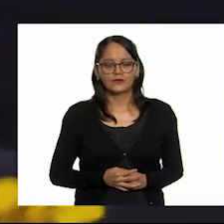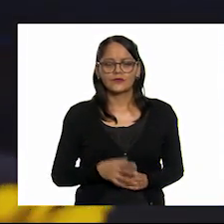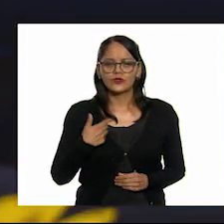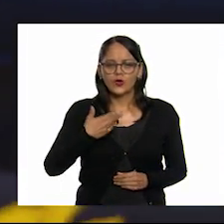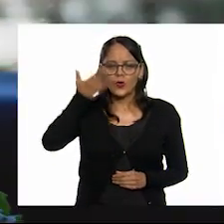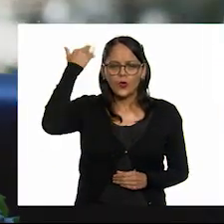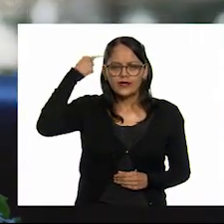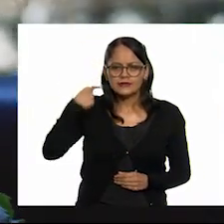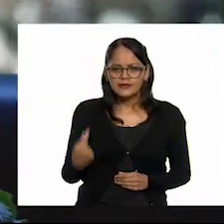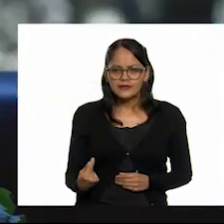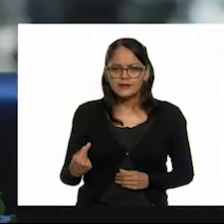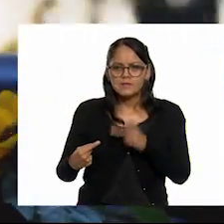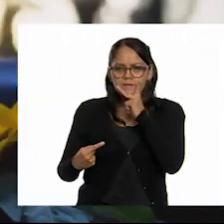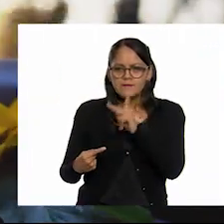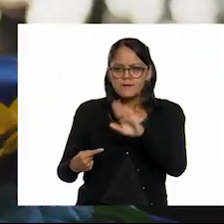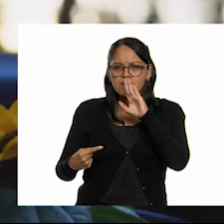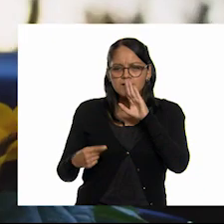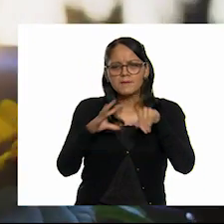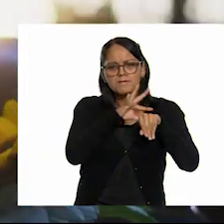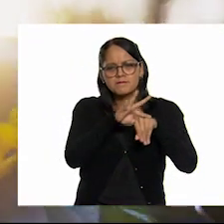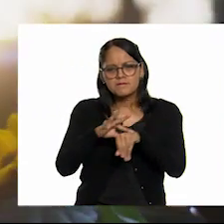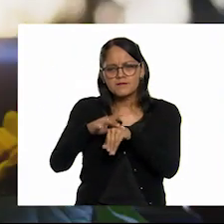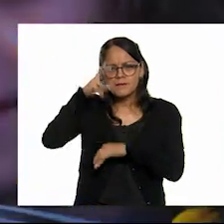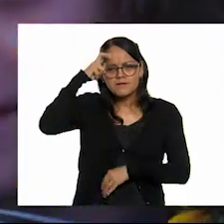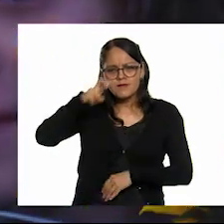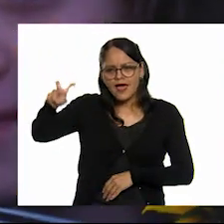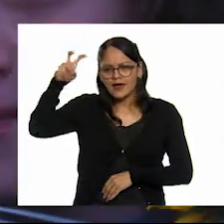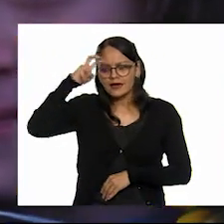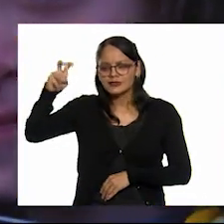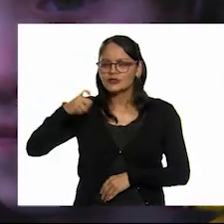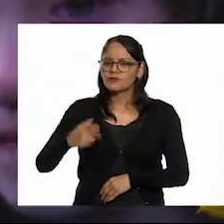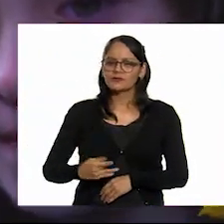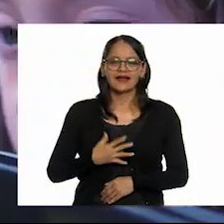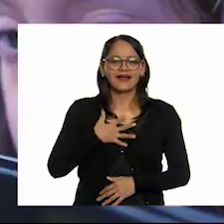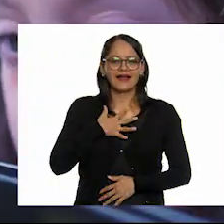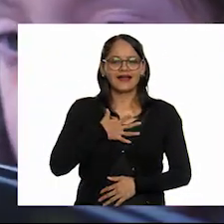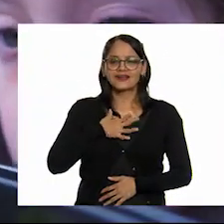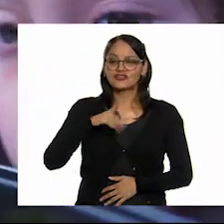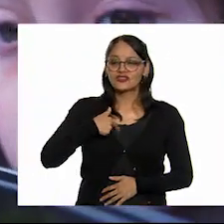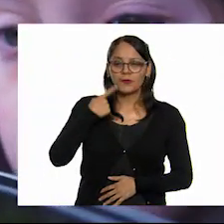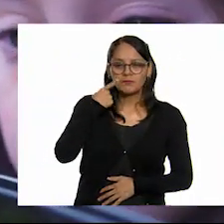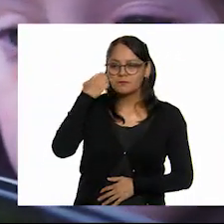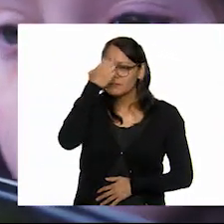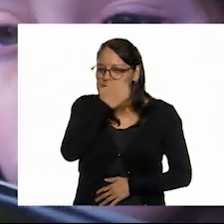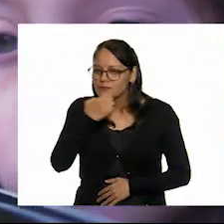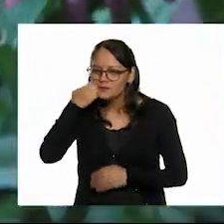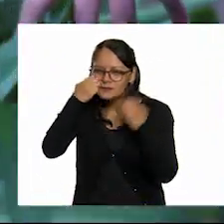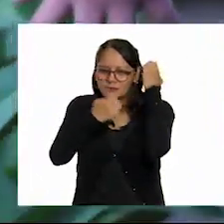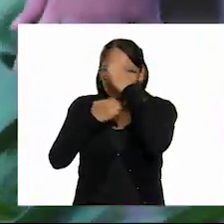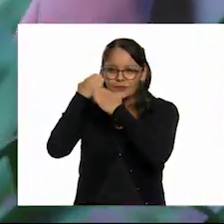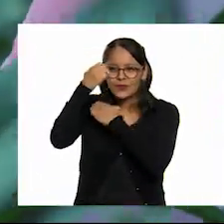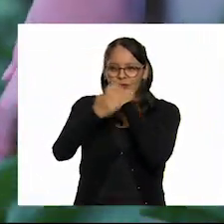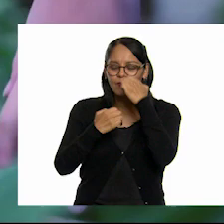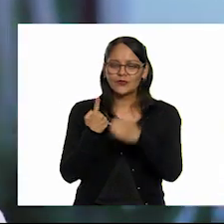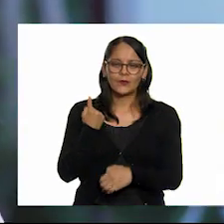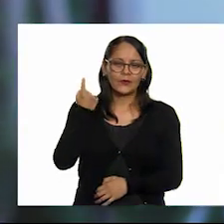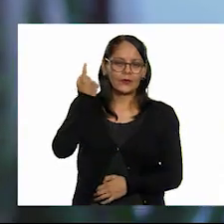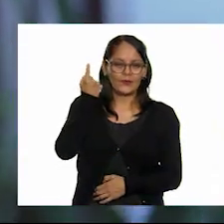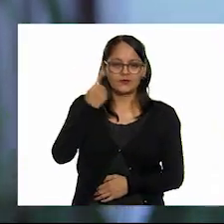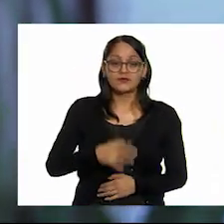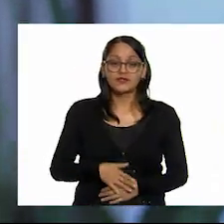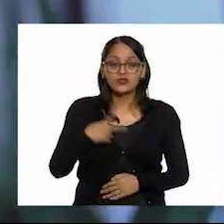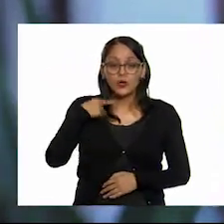Desde muy pequeña mis papás me llevaban de viaje y yo me sentía como la más grande exploradora del mundo. Con cada viaje,